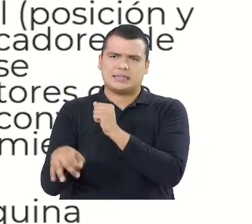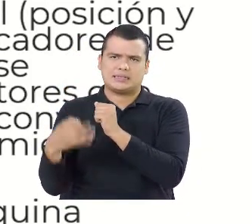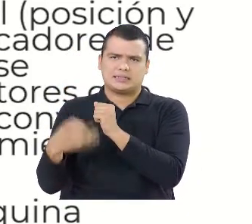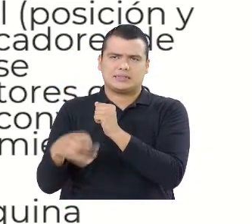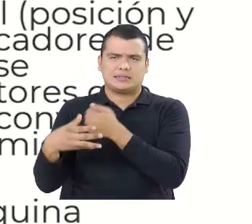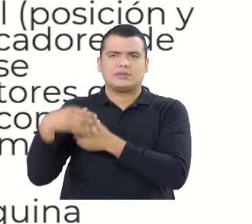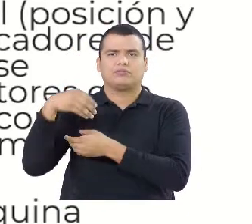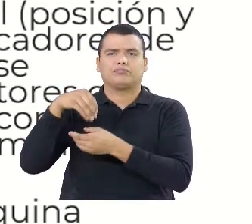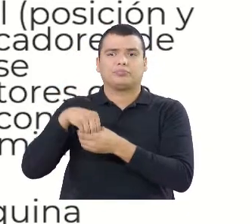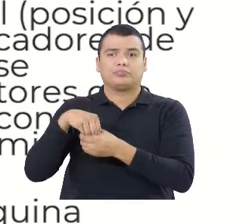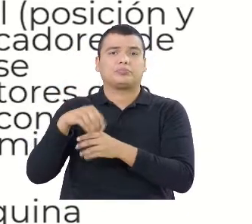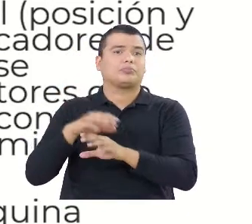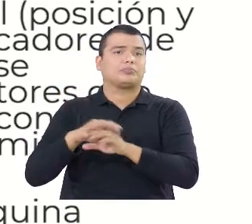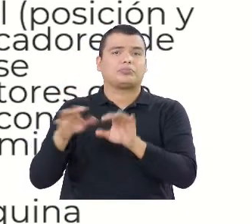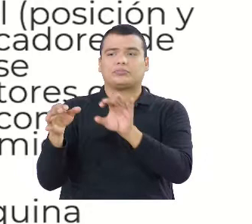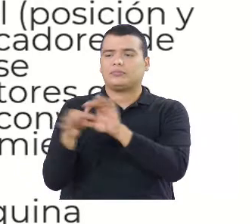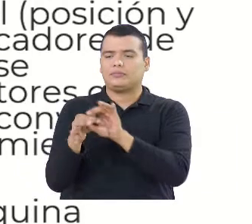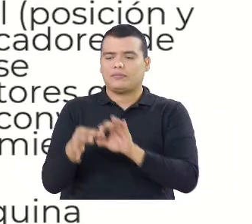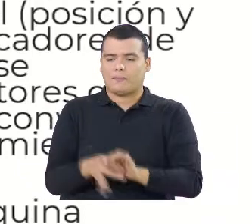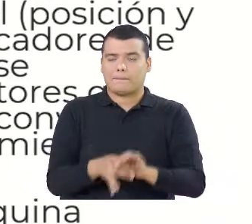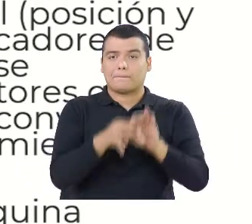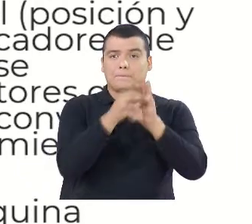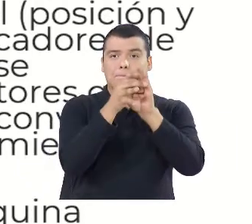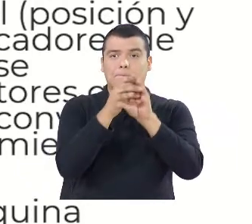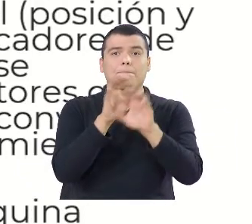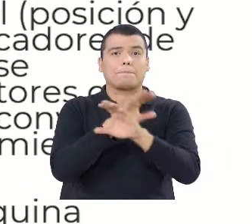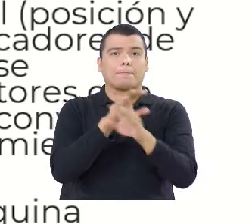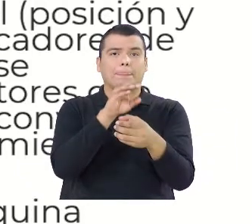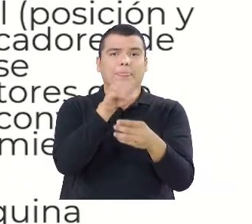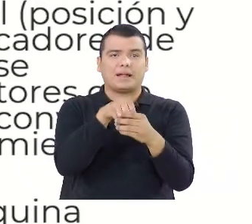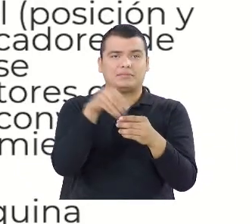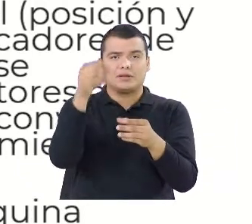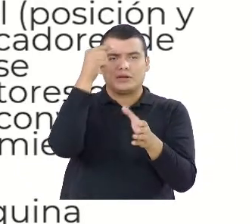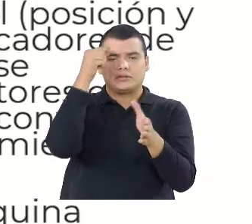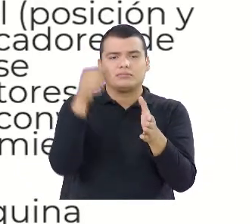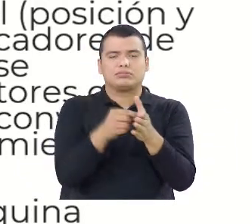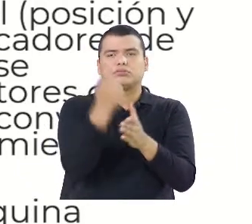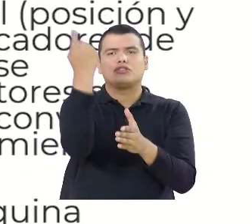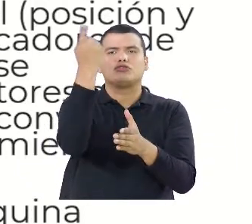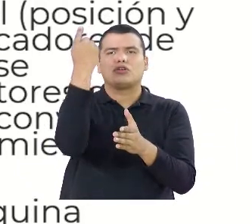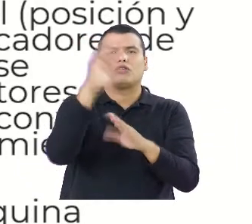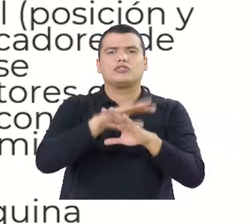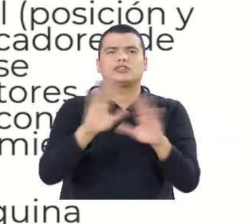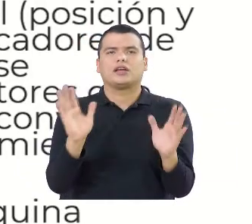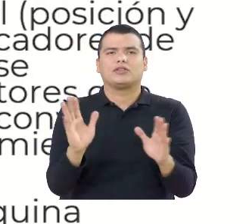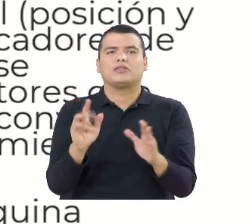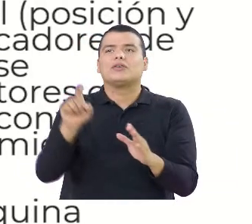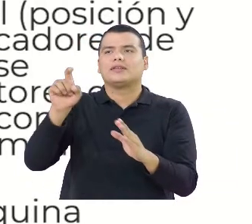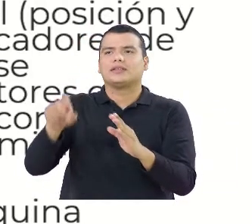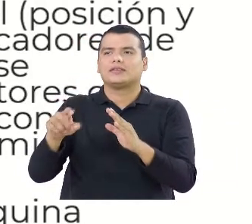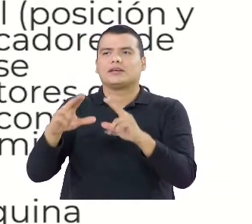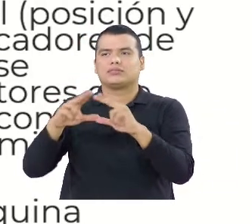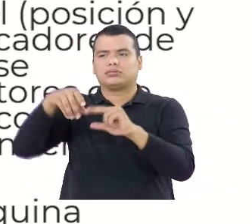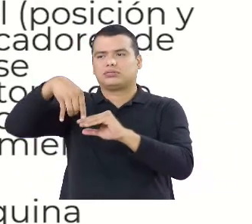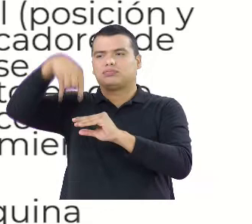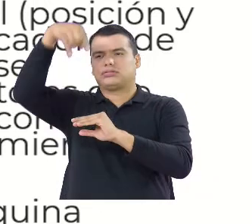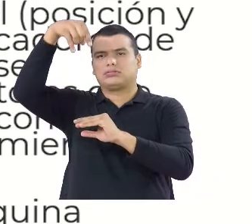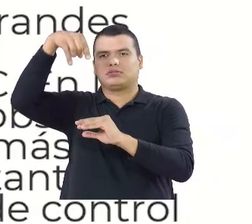Pero él directamente conectándolo a la tarjeta Arduino no funcionaría, necesita un drive, que es el sistema que lo